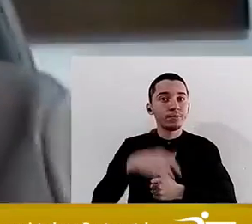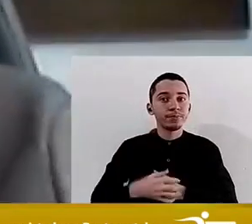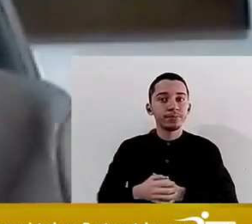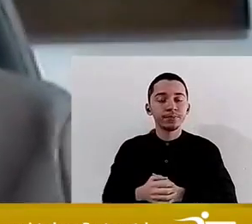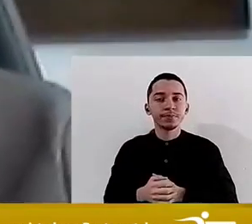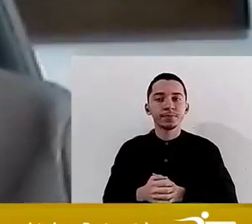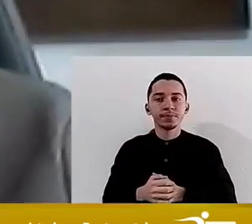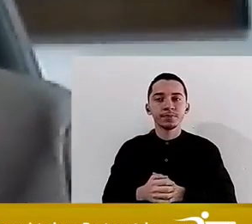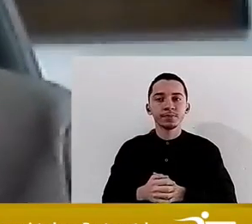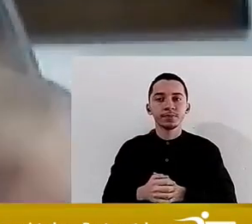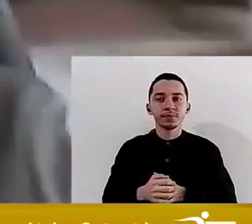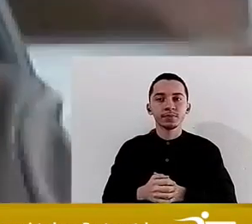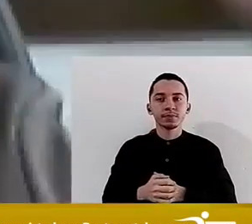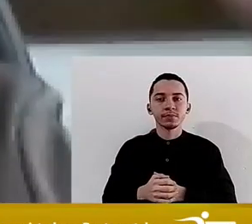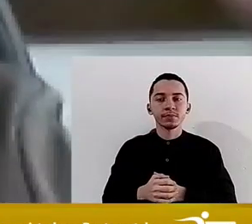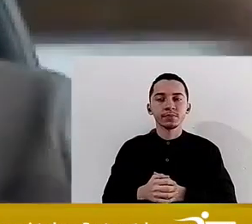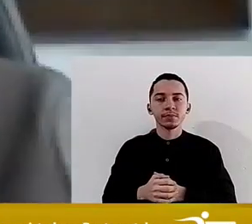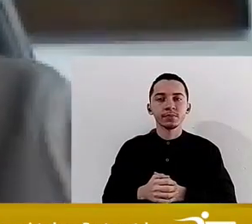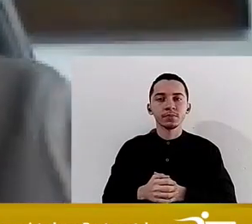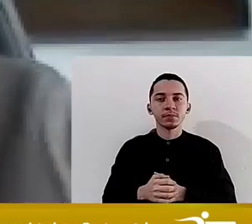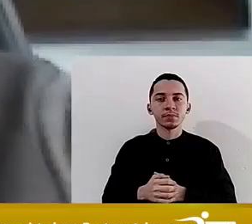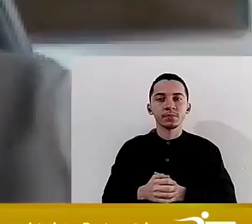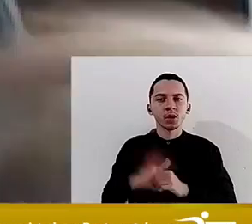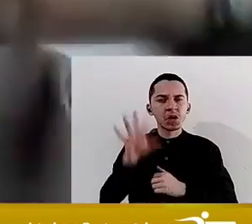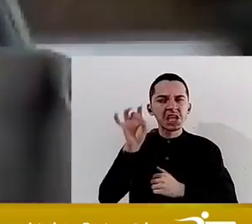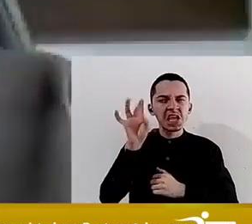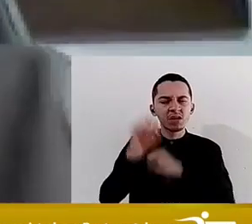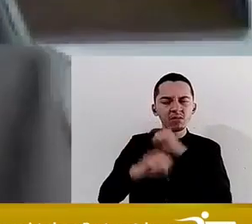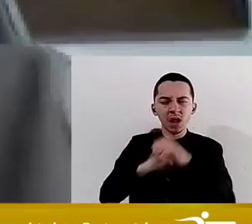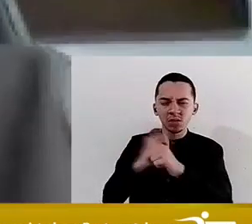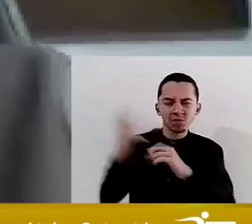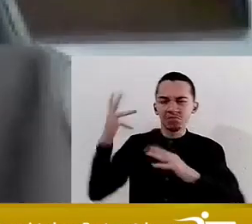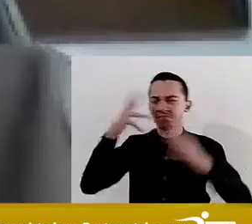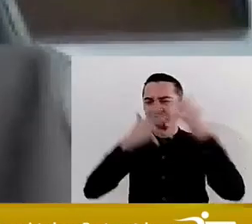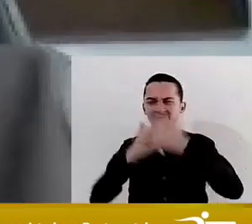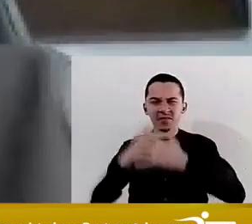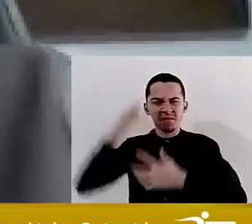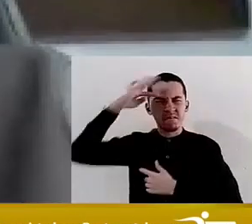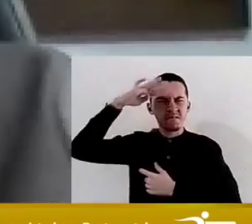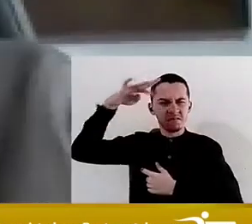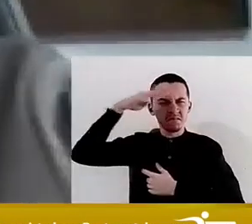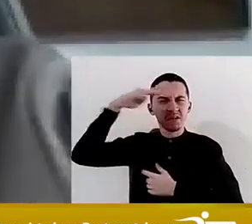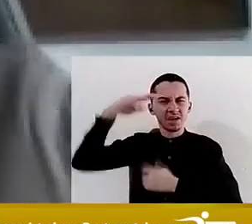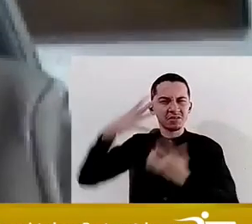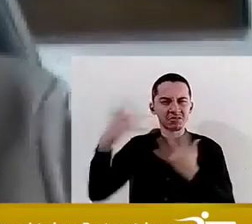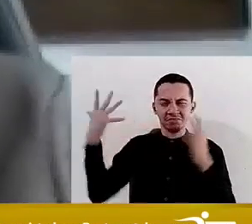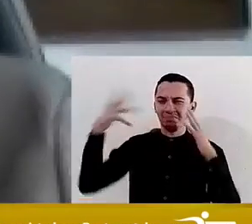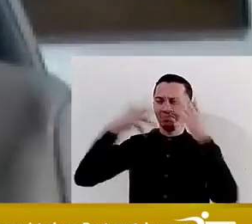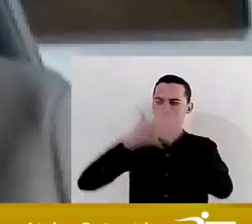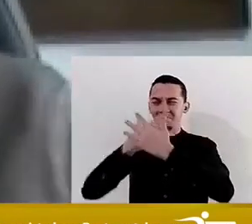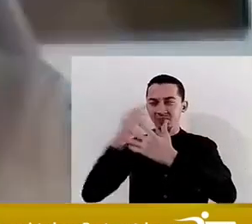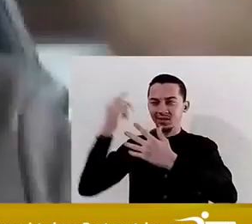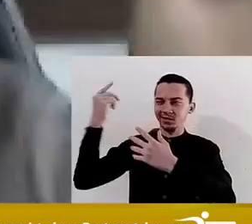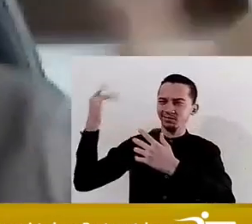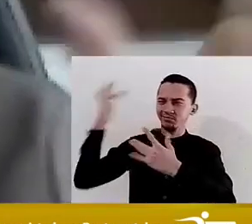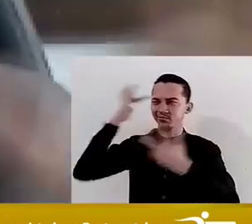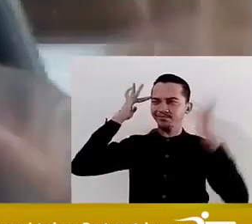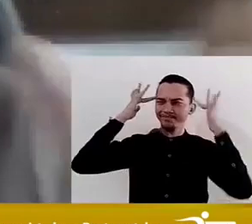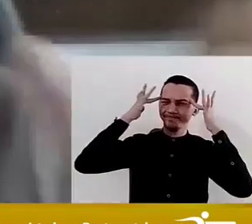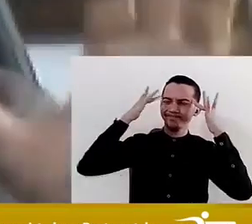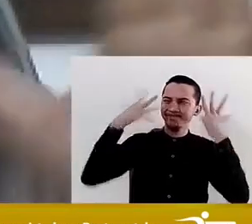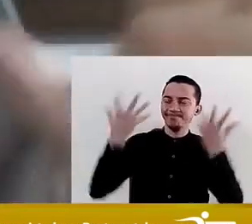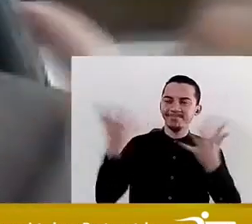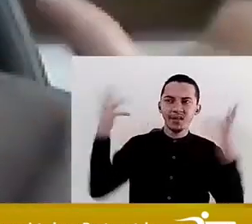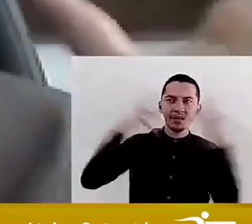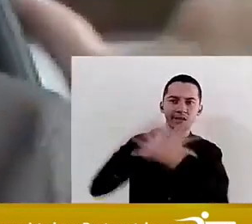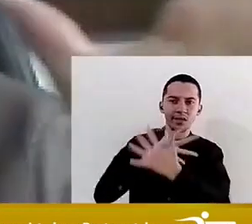uno, yo pasé como a los 15 años por un enredo filosófico, leyendo y leyendo,